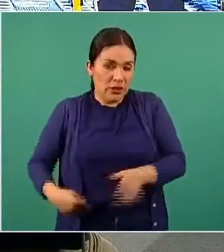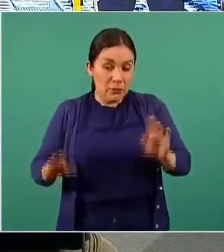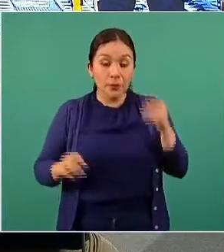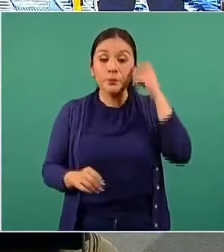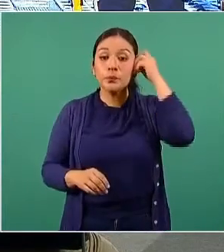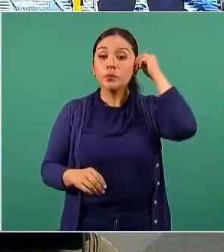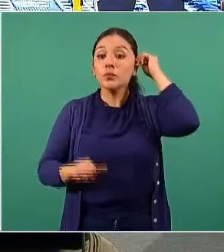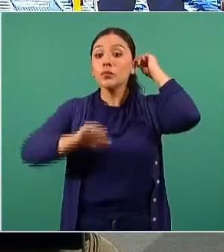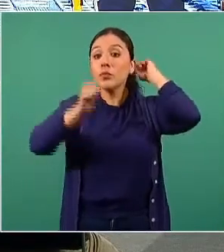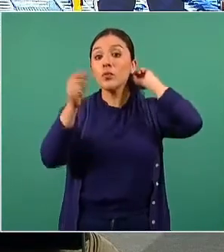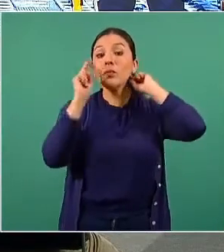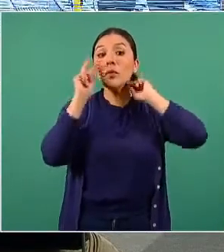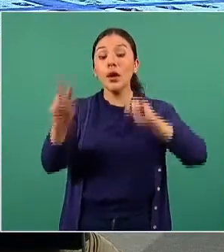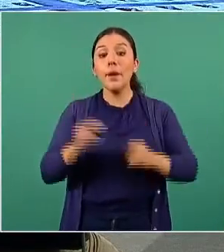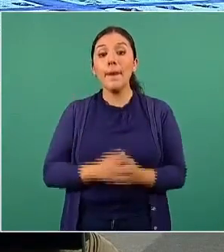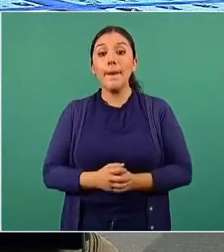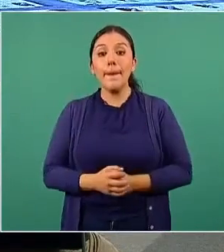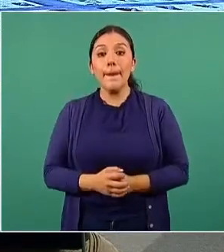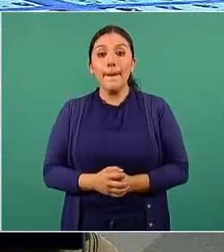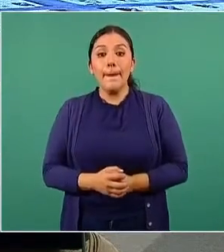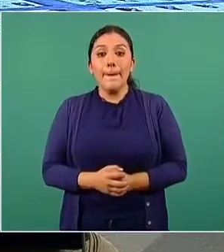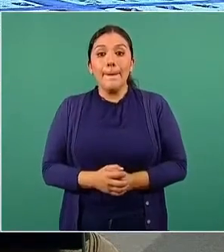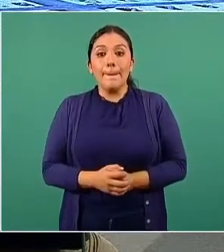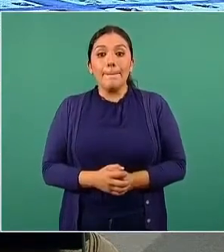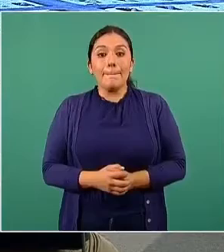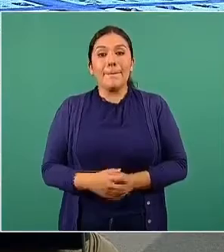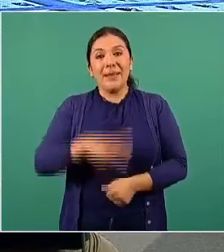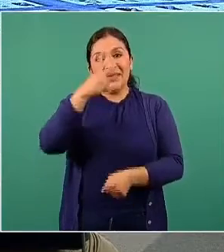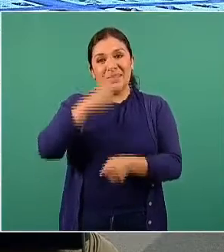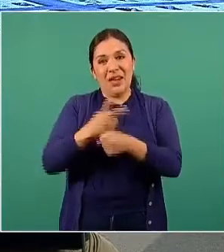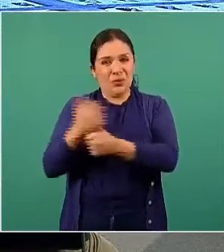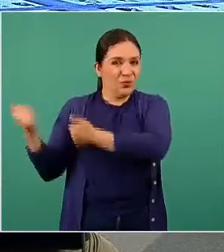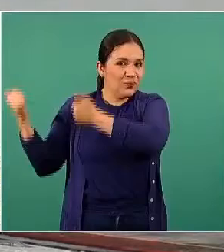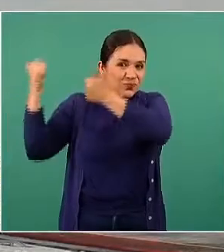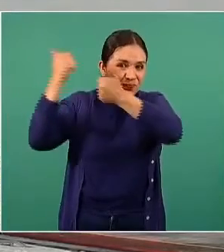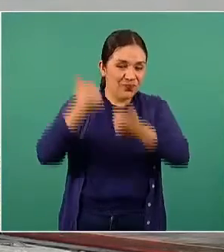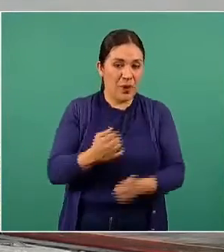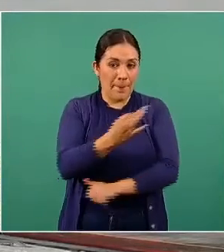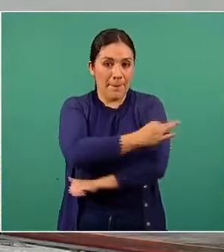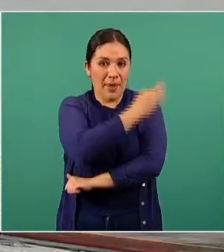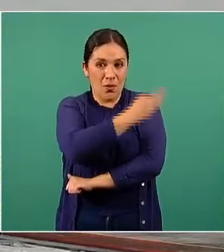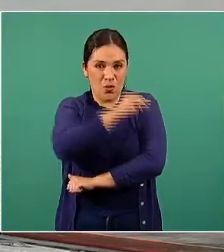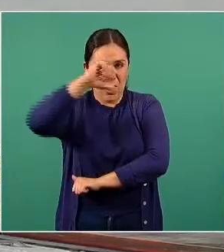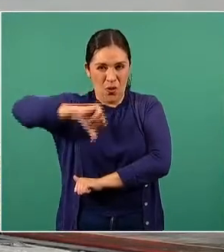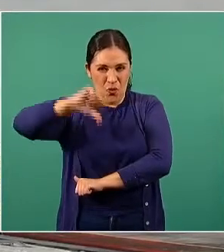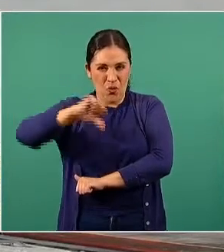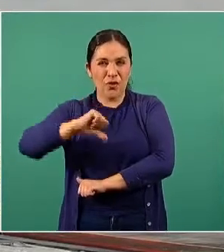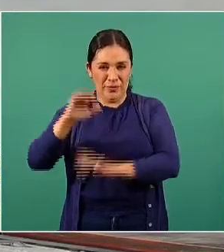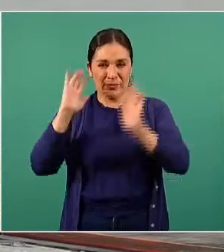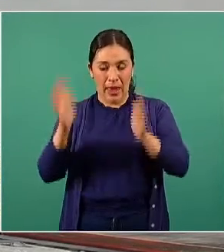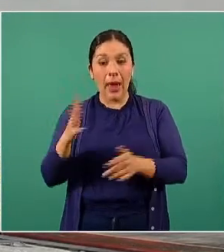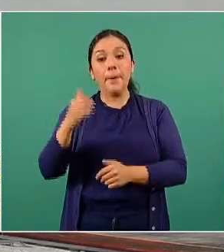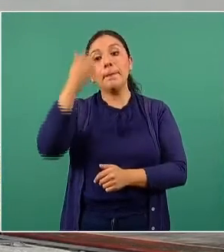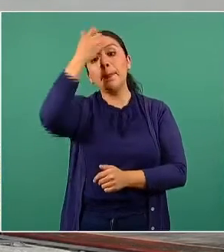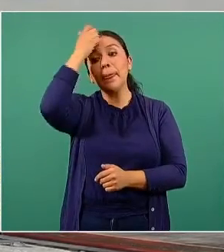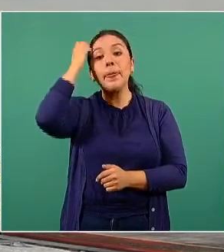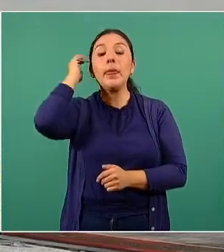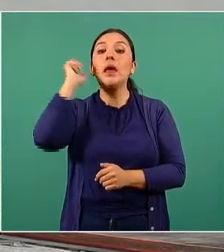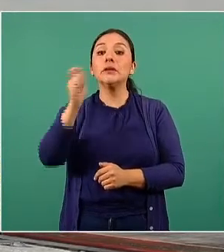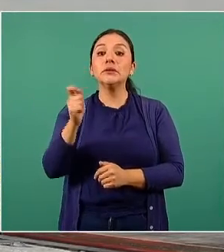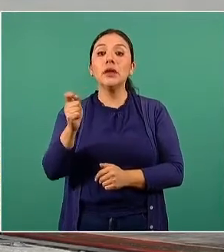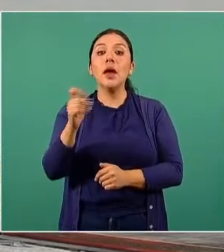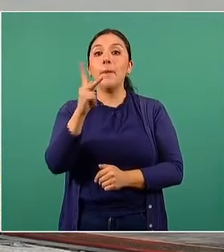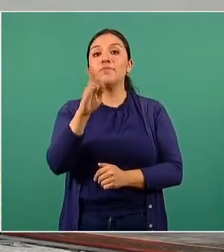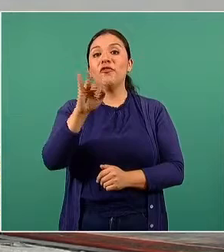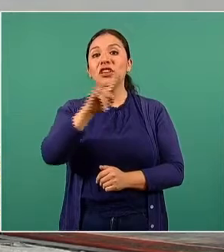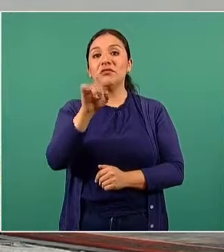vemos la siguiente diapositiva, este es el segundo lote embarque de vacuna que llegó,